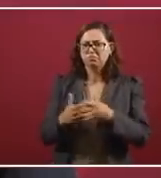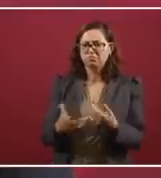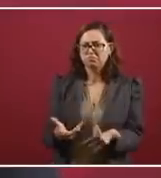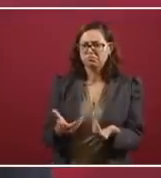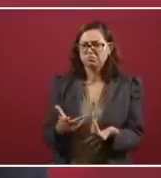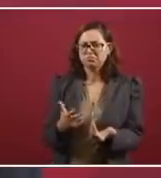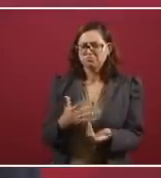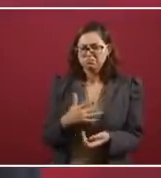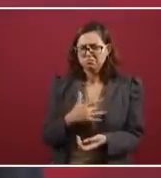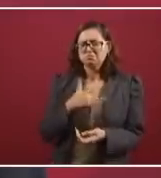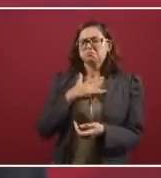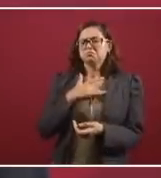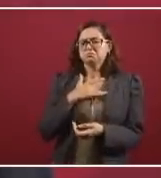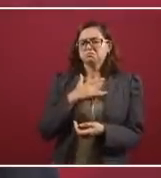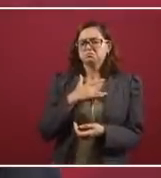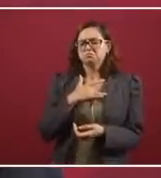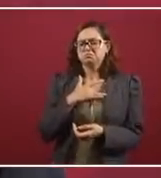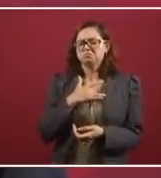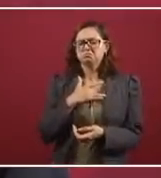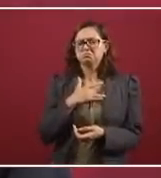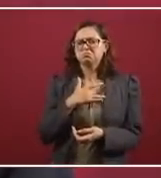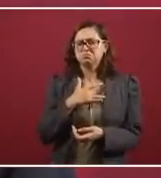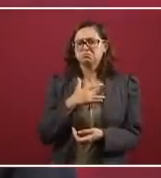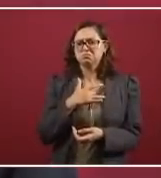quiero decir que tenemos también